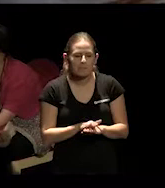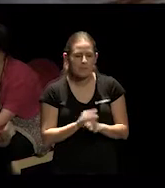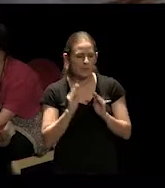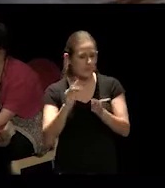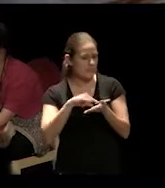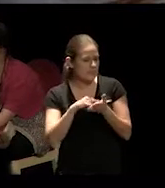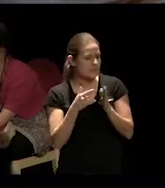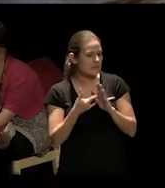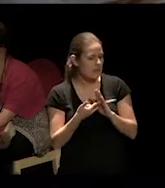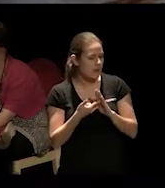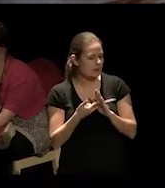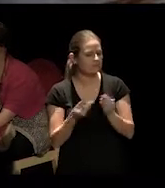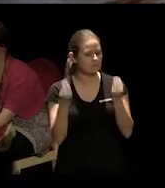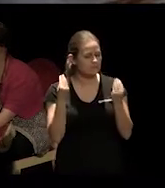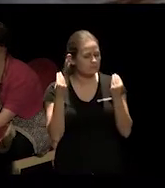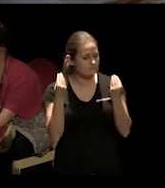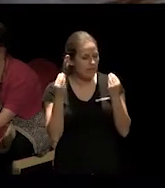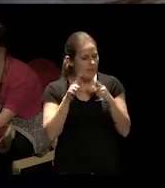sistema, pero después ella